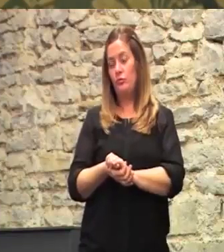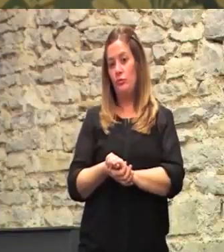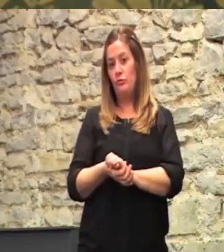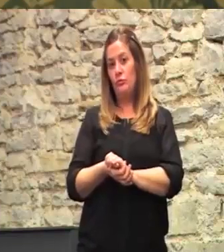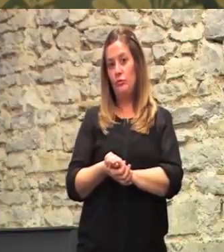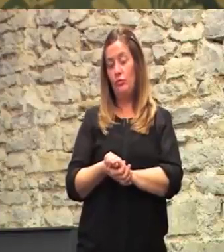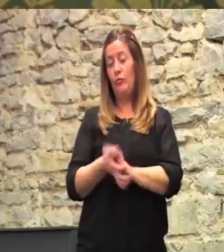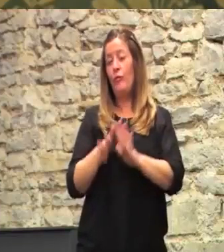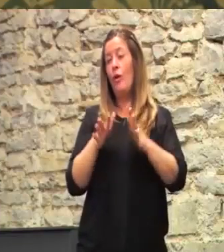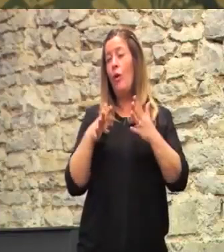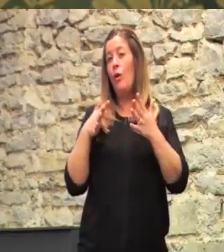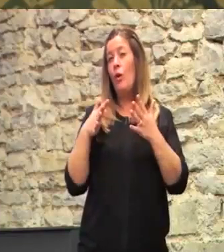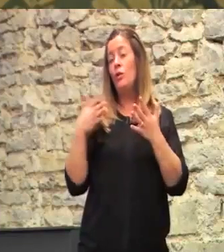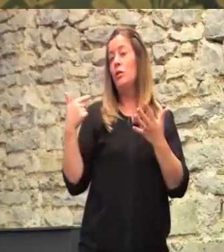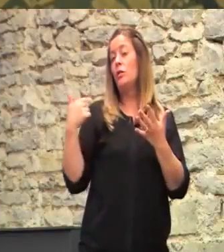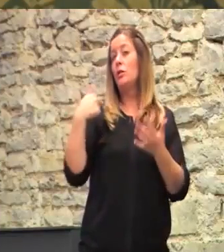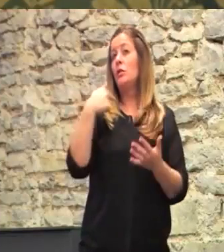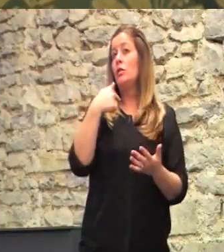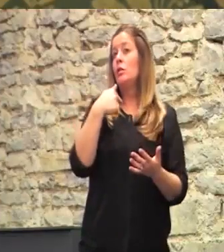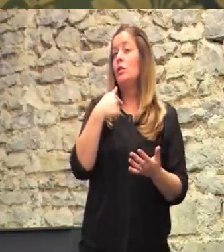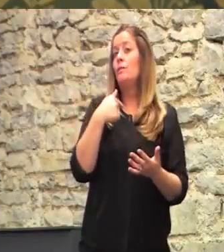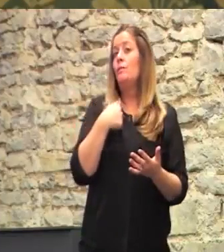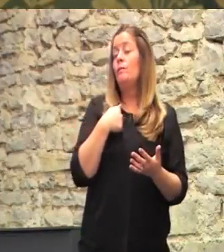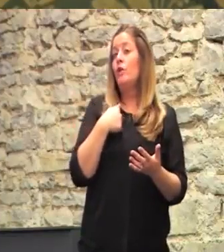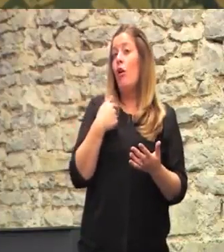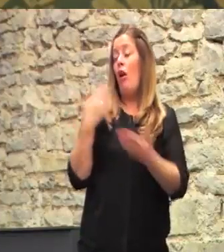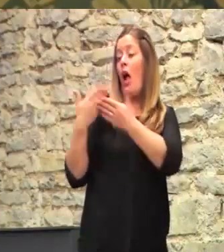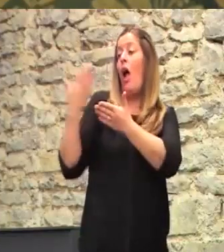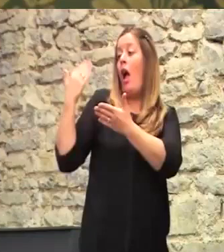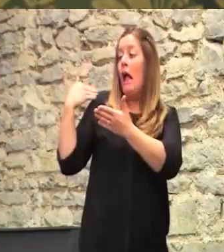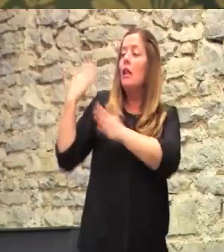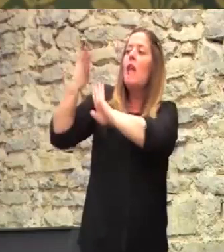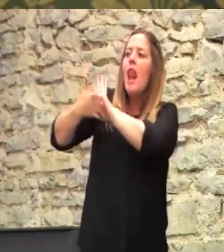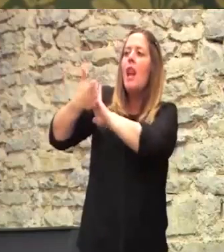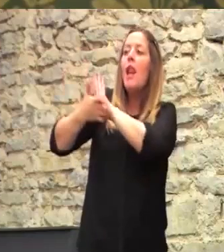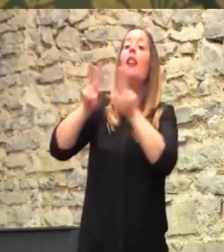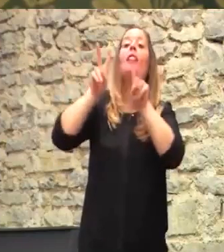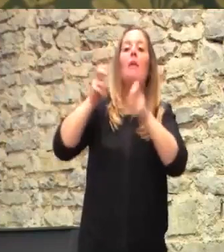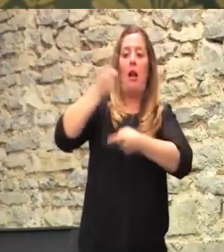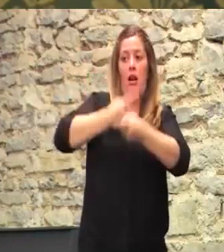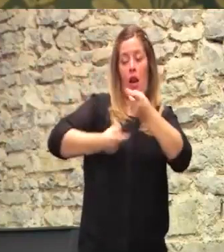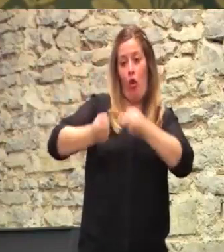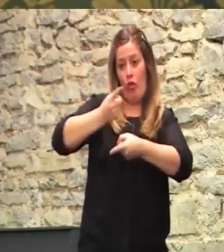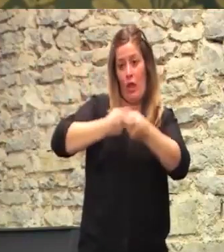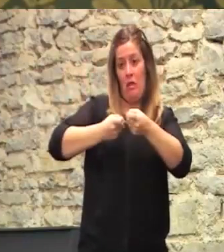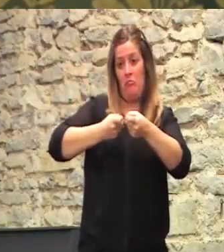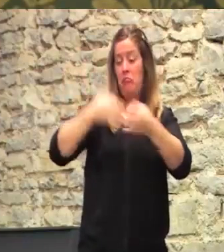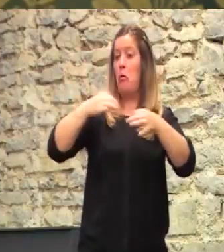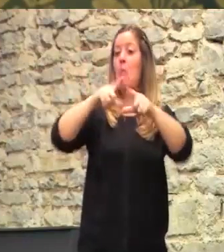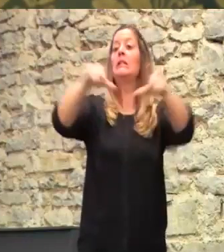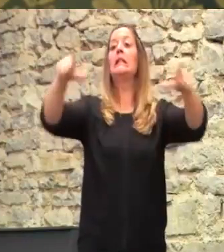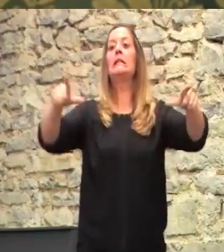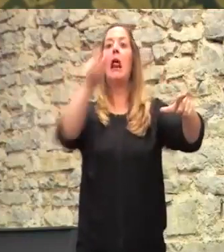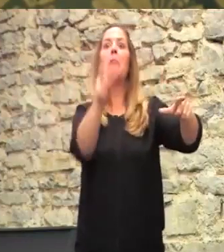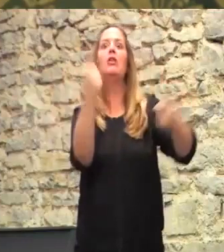cuando yo solía hablar del tema de negociación siempre habrían había en la sala alguien que levantaba